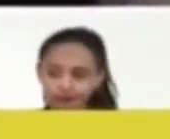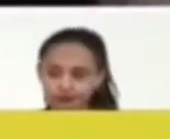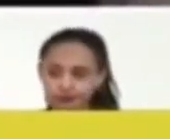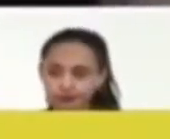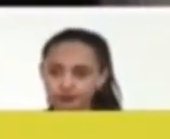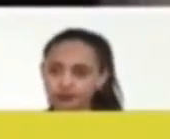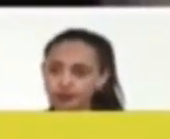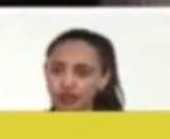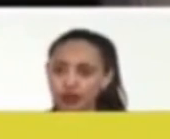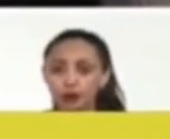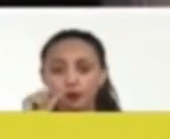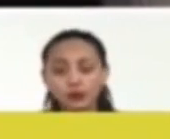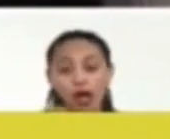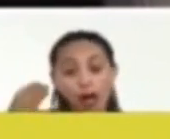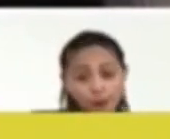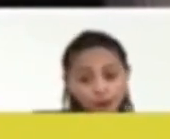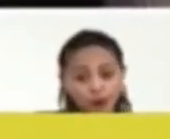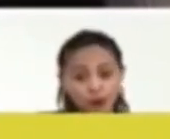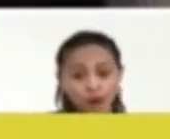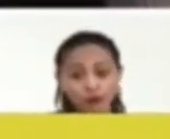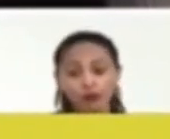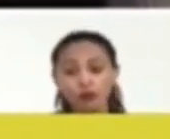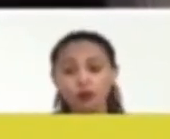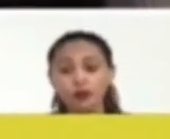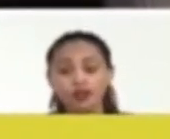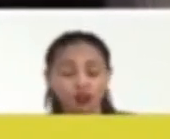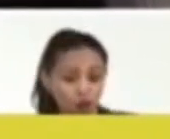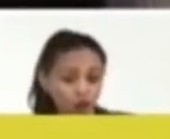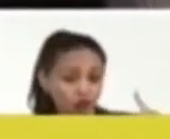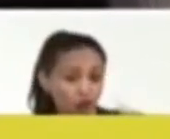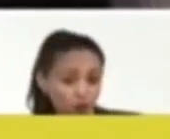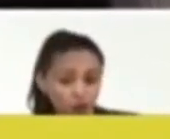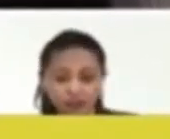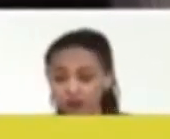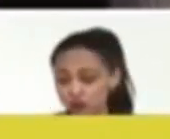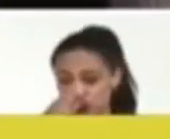Algunos aprovechan la ocasión para decir alguna consigna contra la revolución.